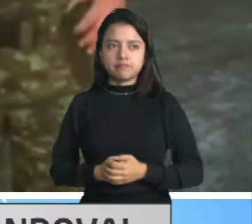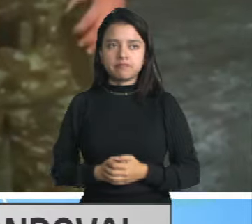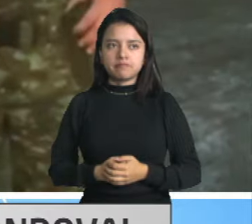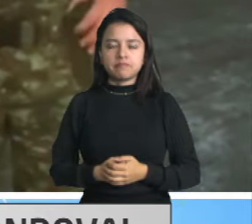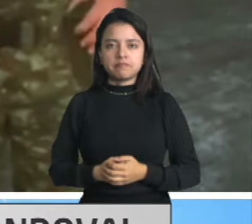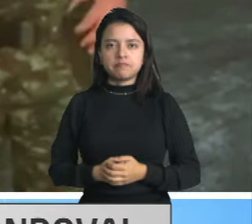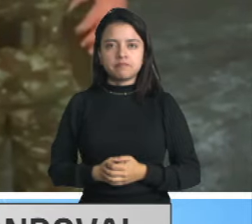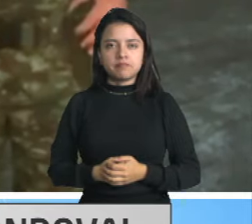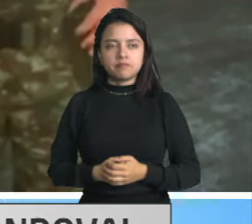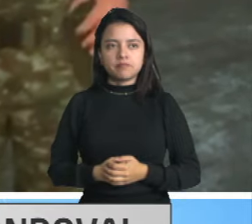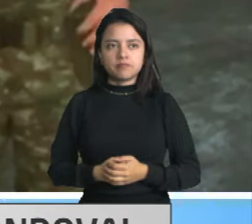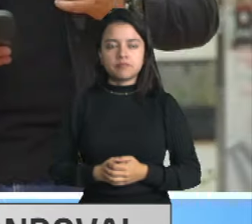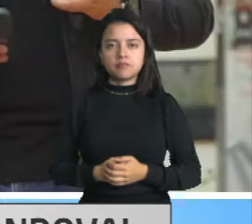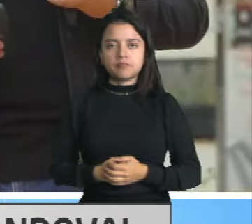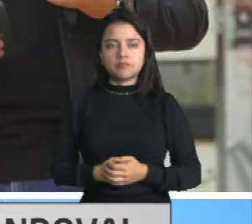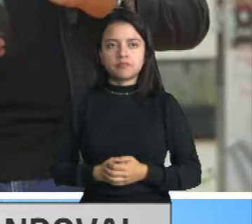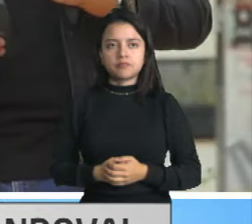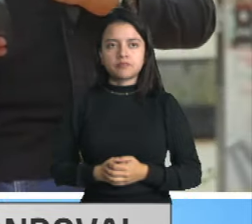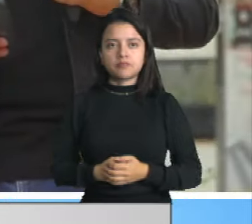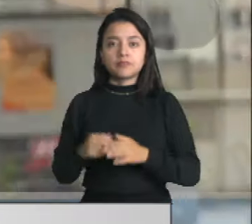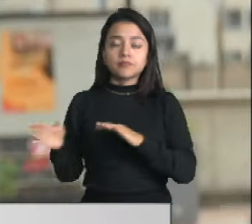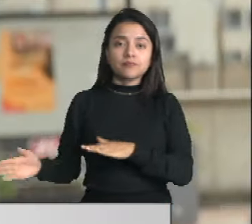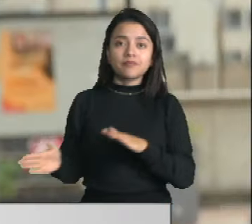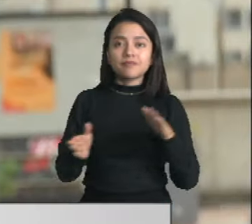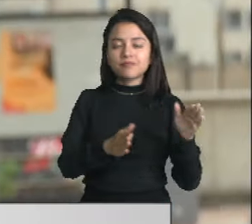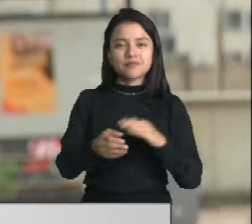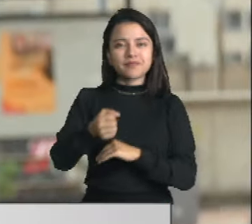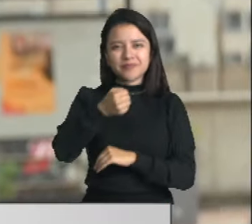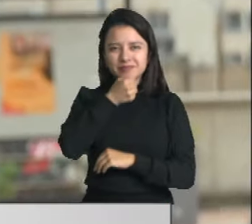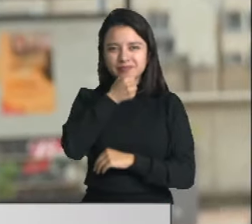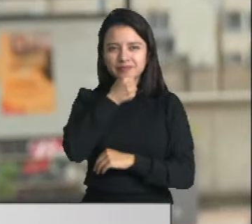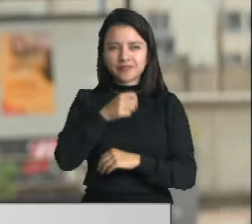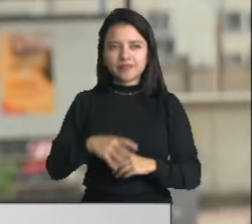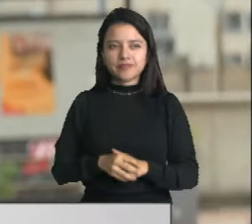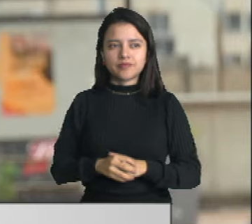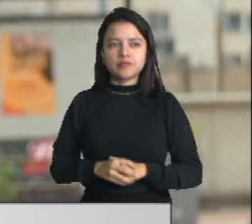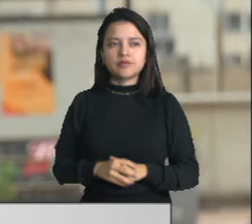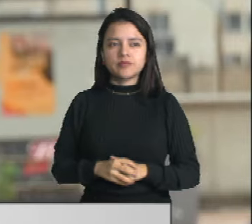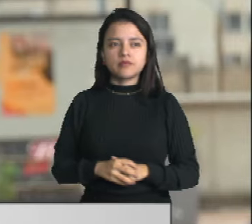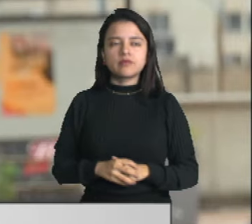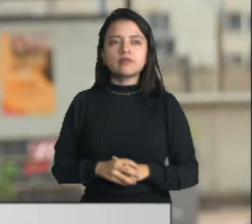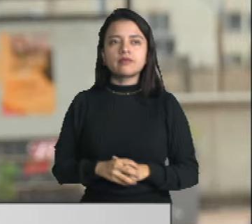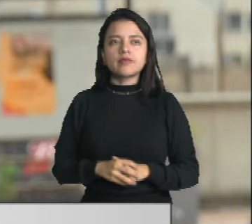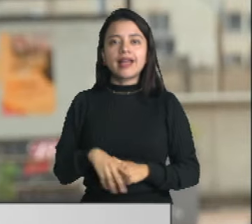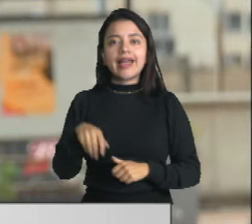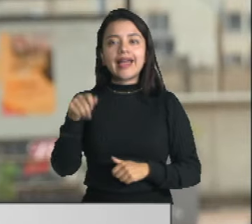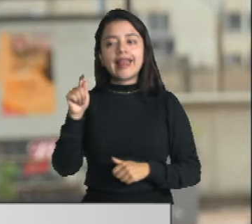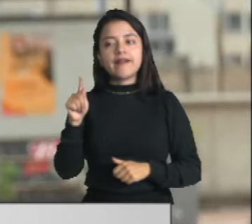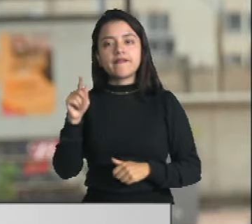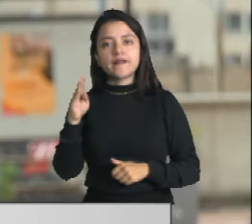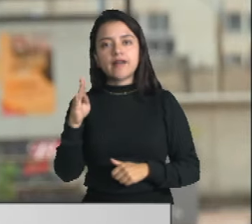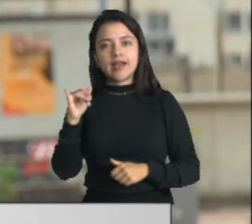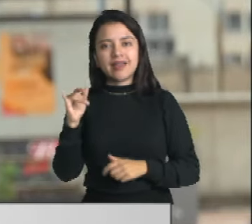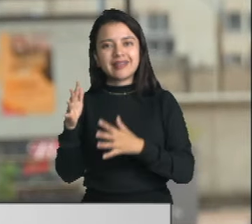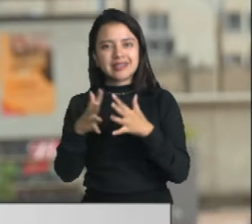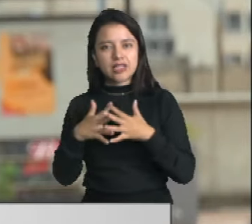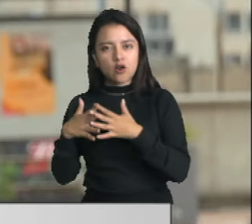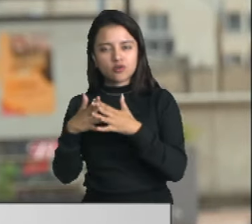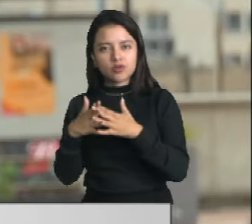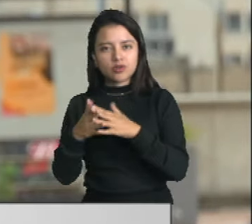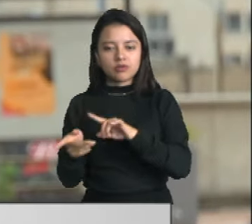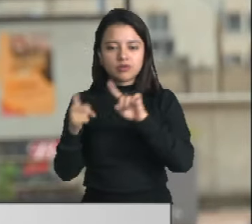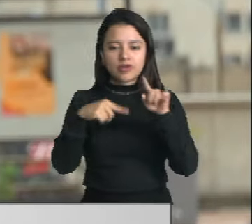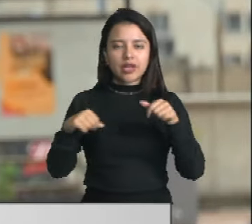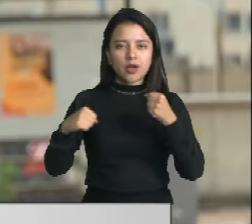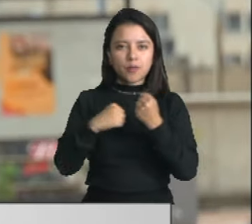tiene los capturados. Y en otras noticias, el FBI de los Estados Unidos junto con la DIGINA Interpol de Colombia capturaron